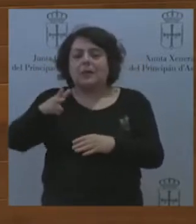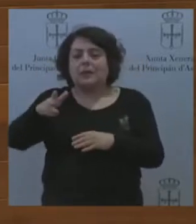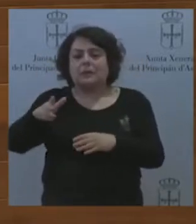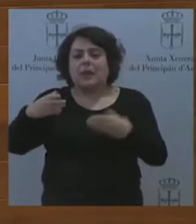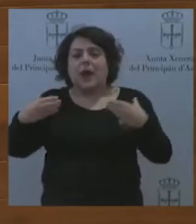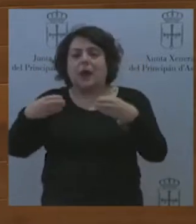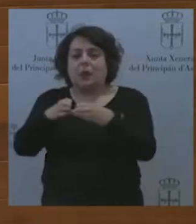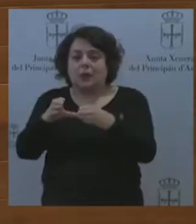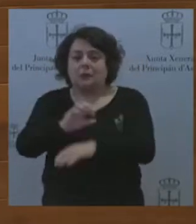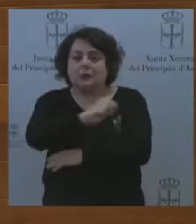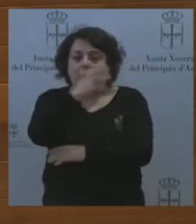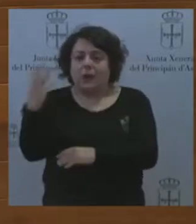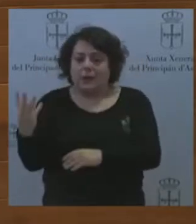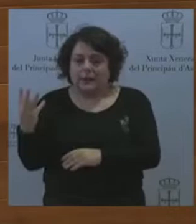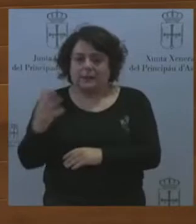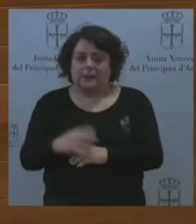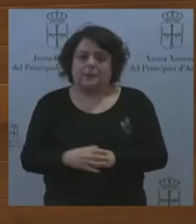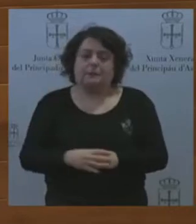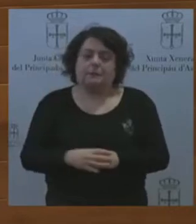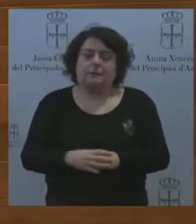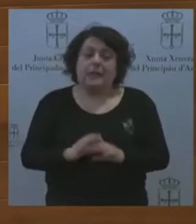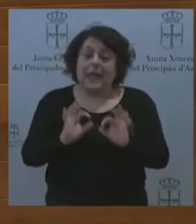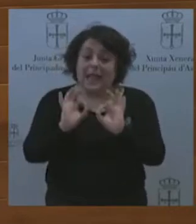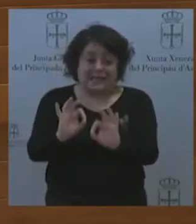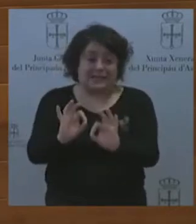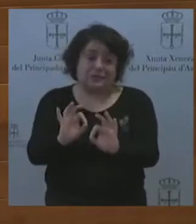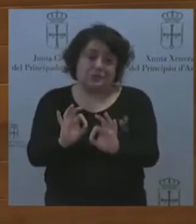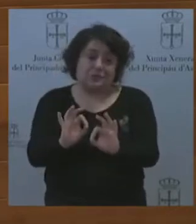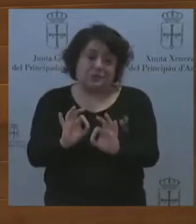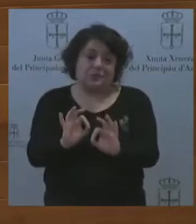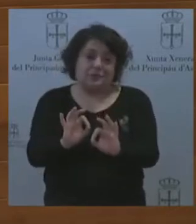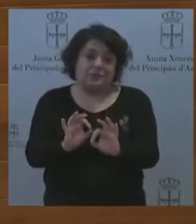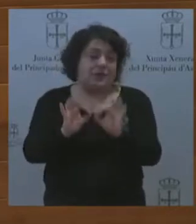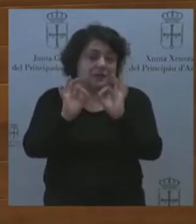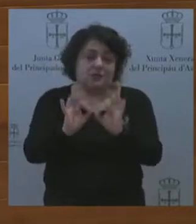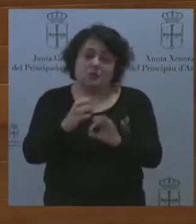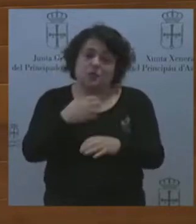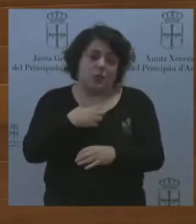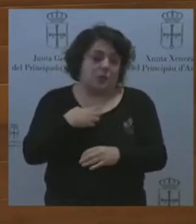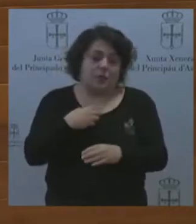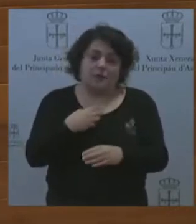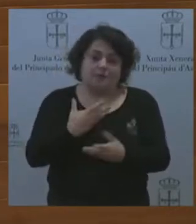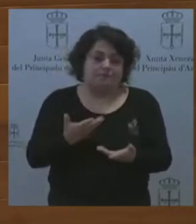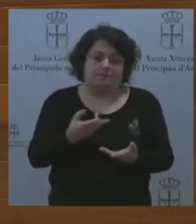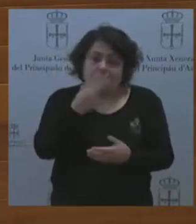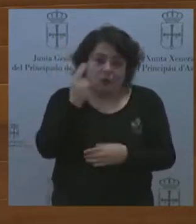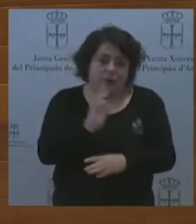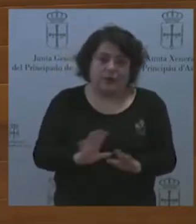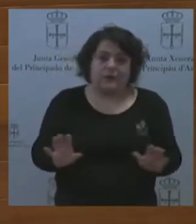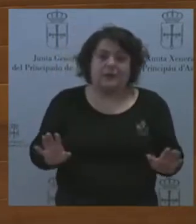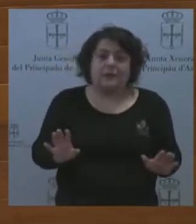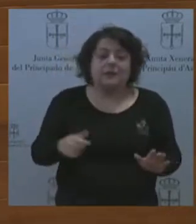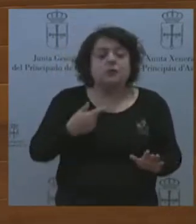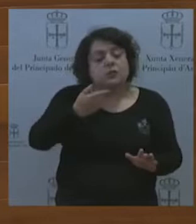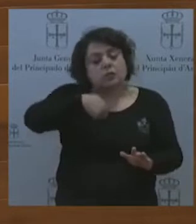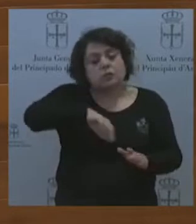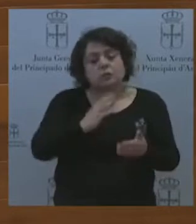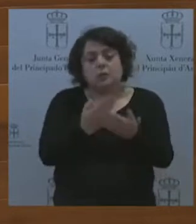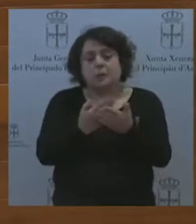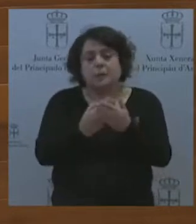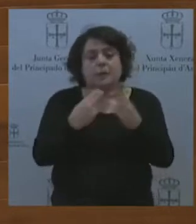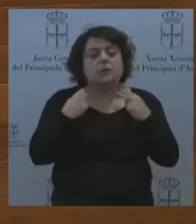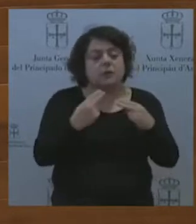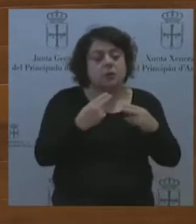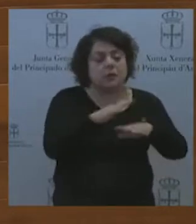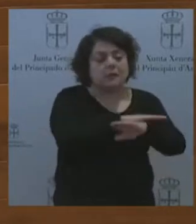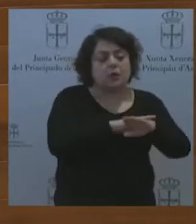Y eso, desde luego, señorías, no puede servir. Así que les instamos, señorías del Gobierno, a que hagan uso de esa conexión con sus